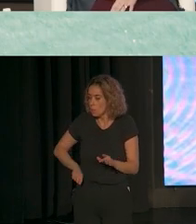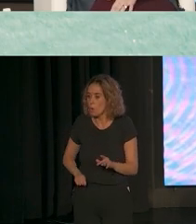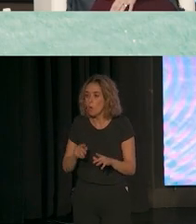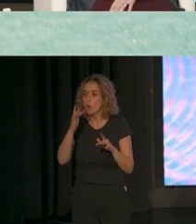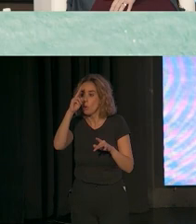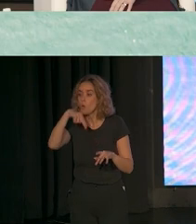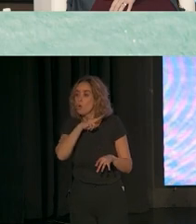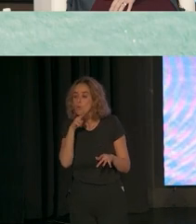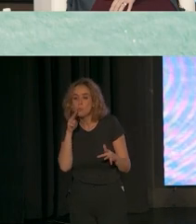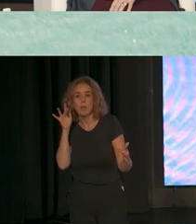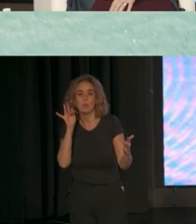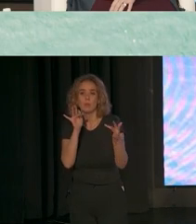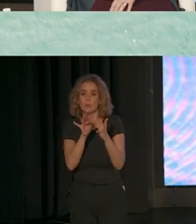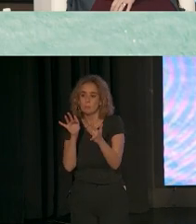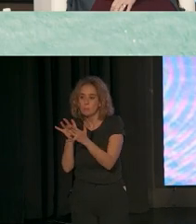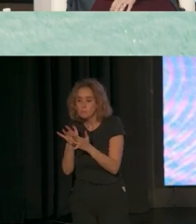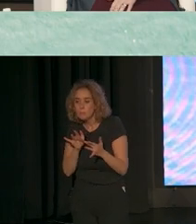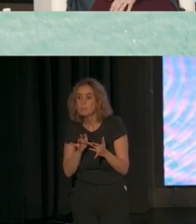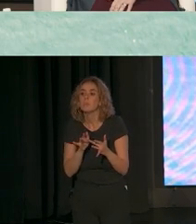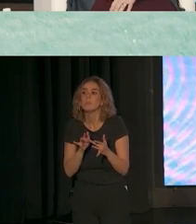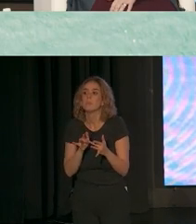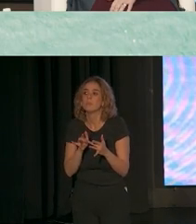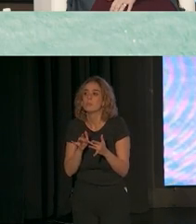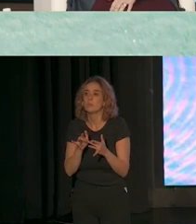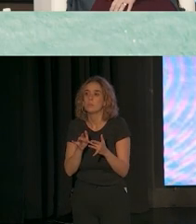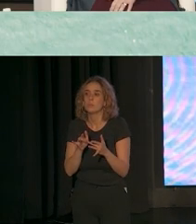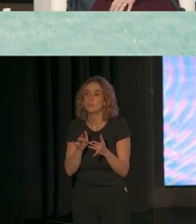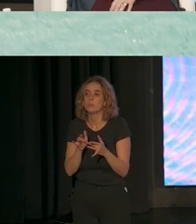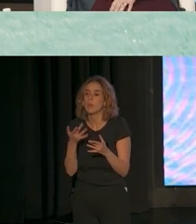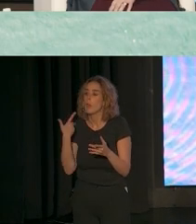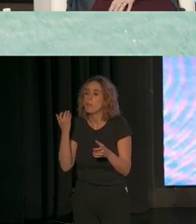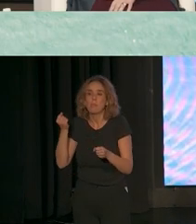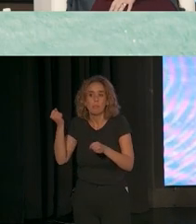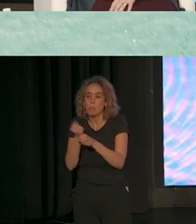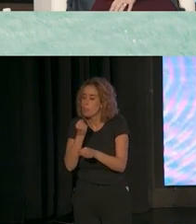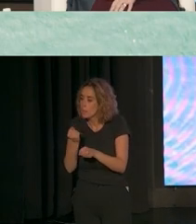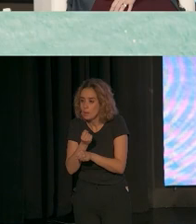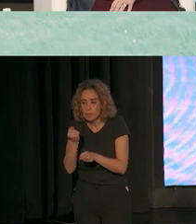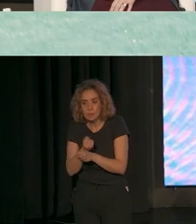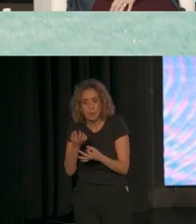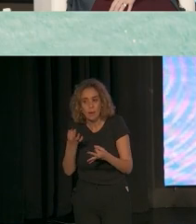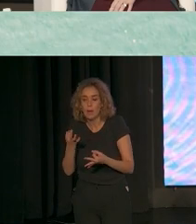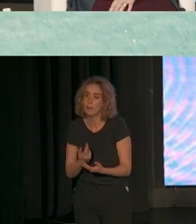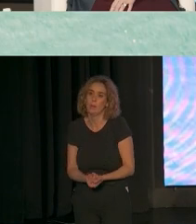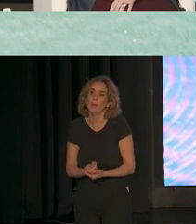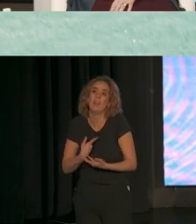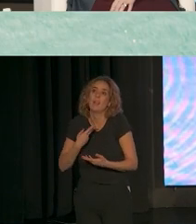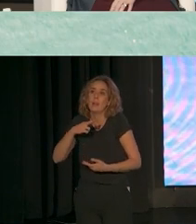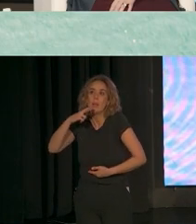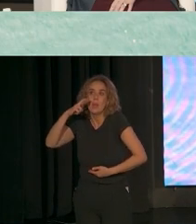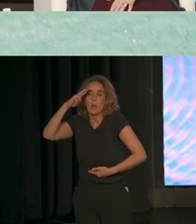los padres tiene que trabajar en el respaldo de esa competencia y confianza de los